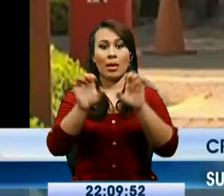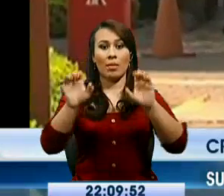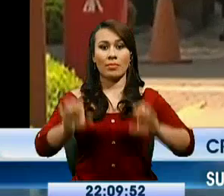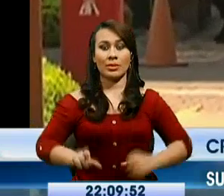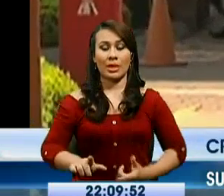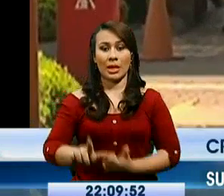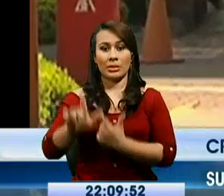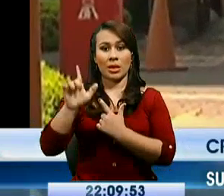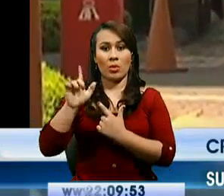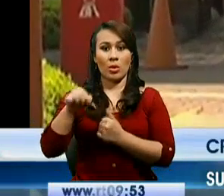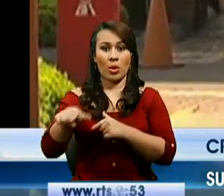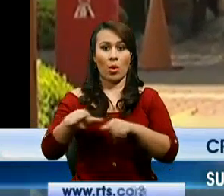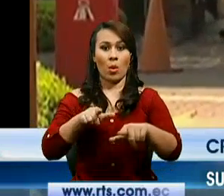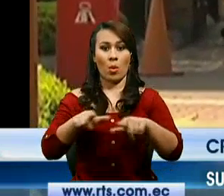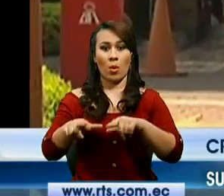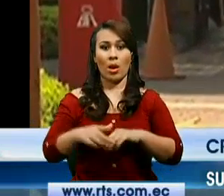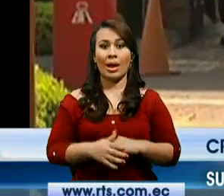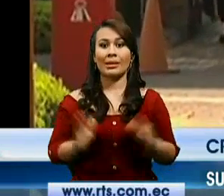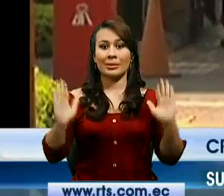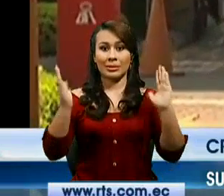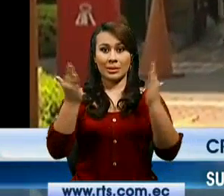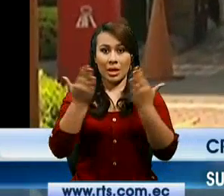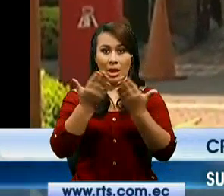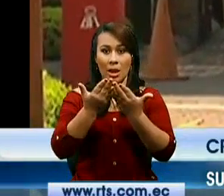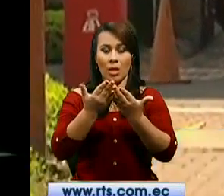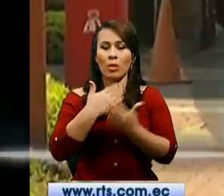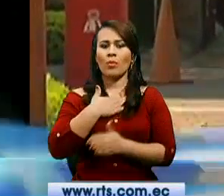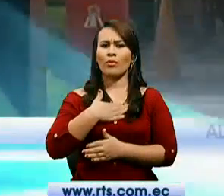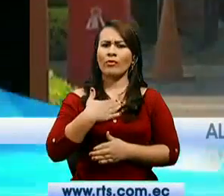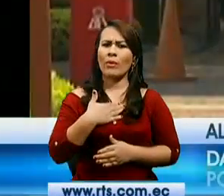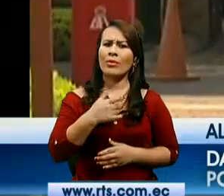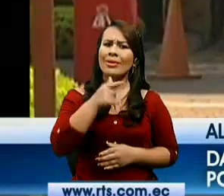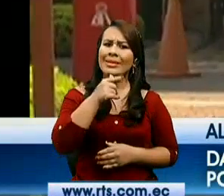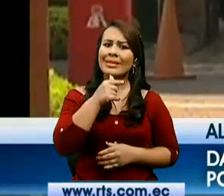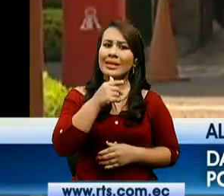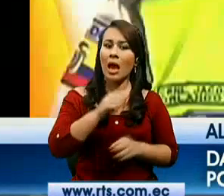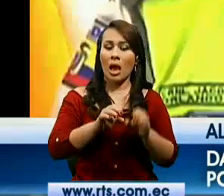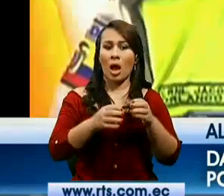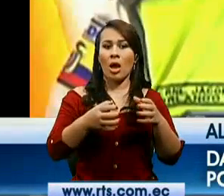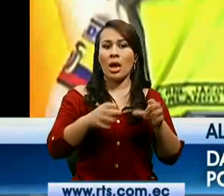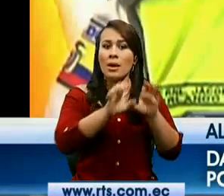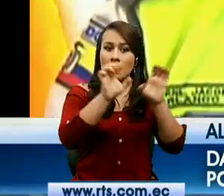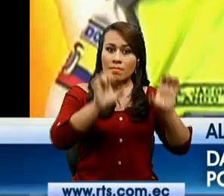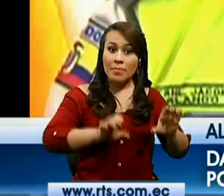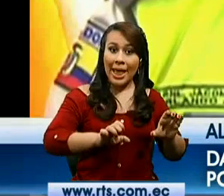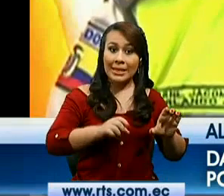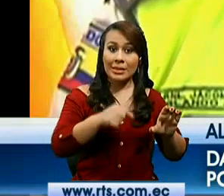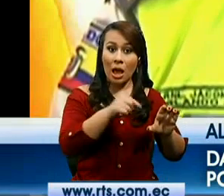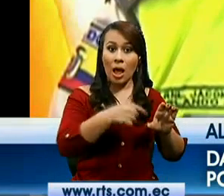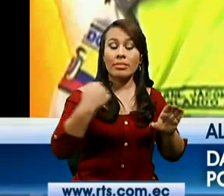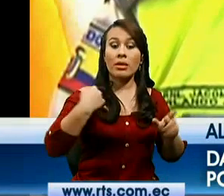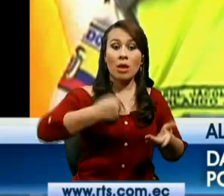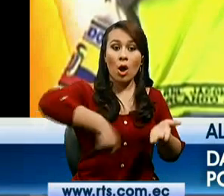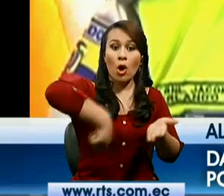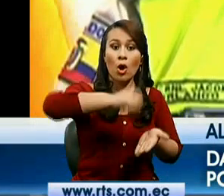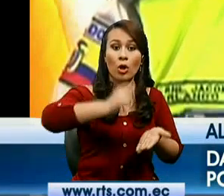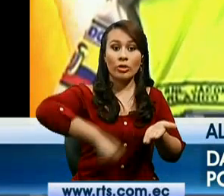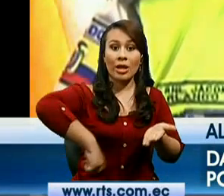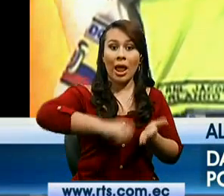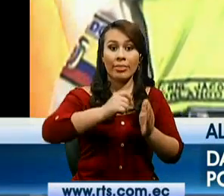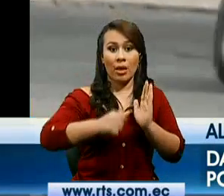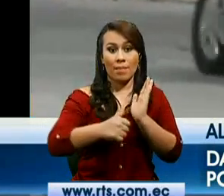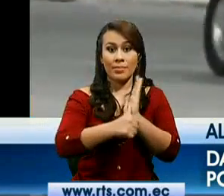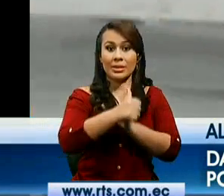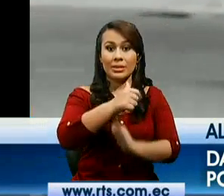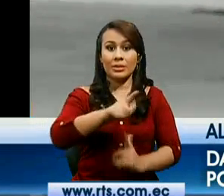estas urbanizaciones cerradas especialmente, sean compañías que están regularizadas o plenamente reconocidas por el Ministerio del